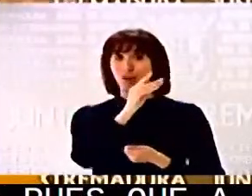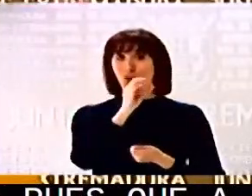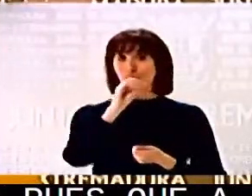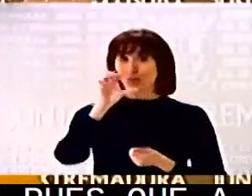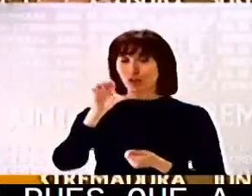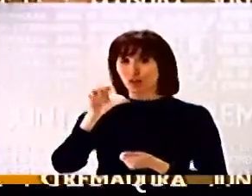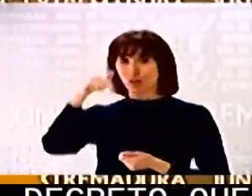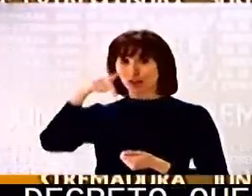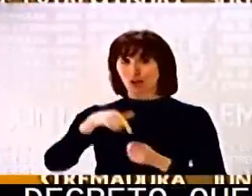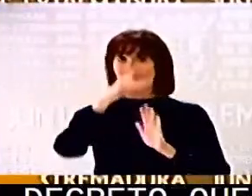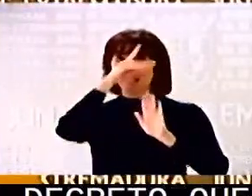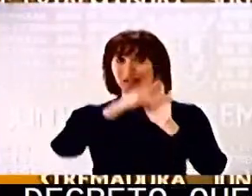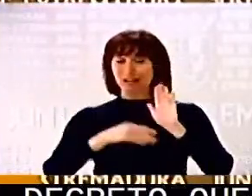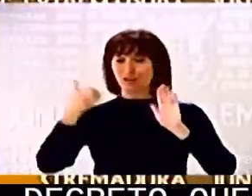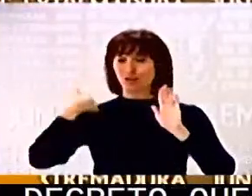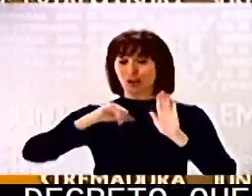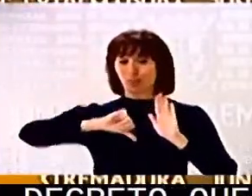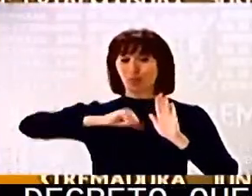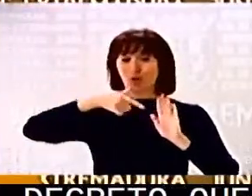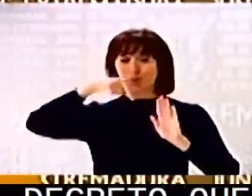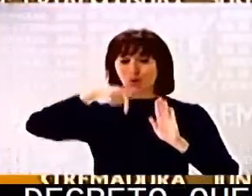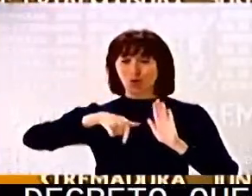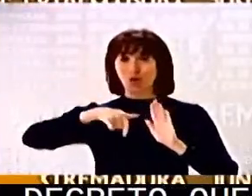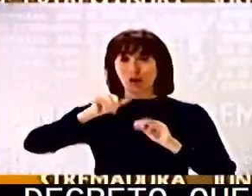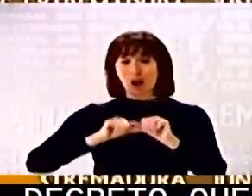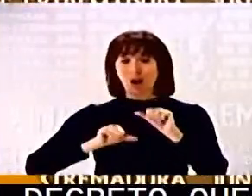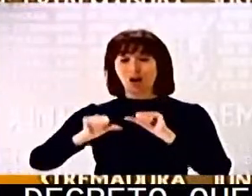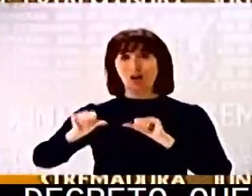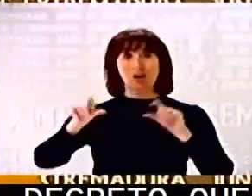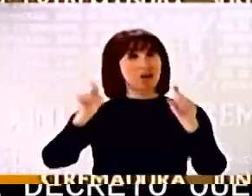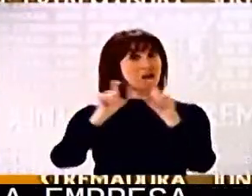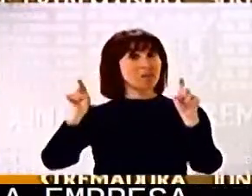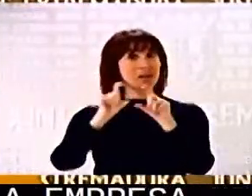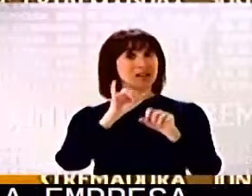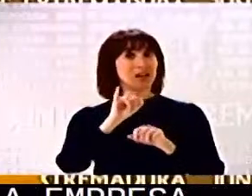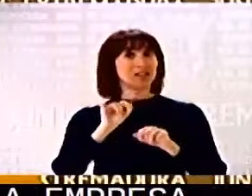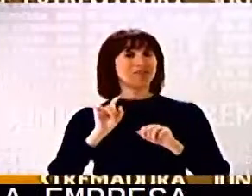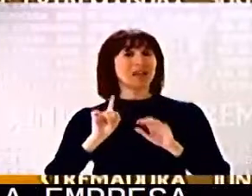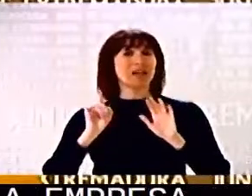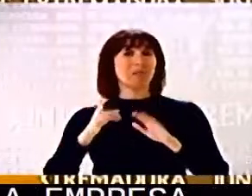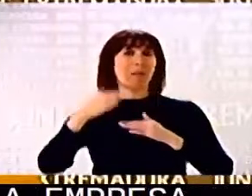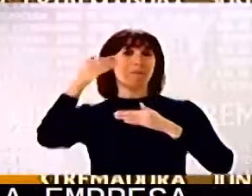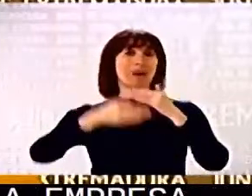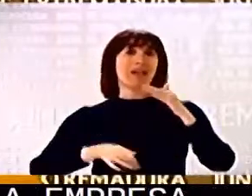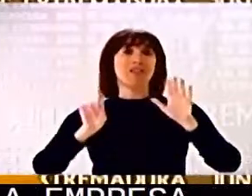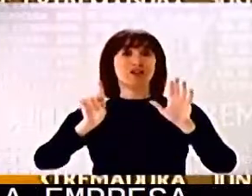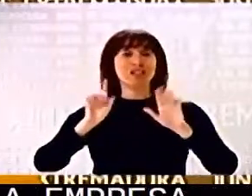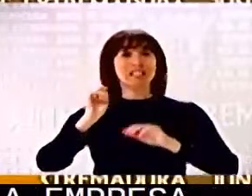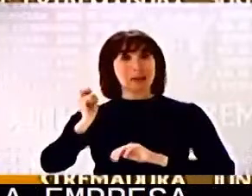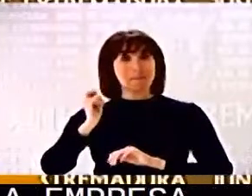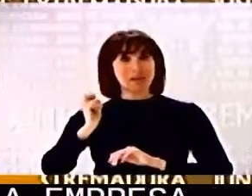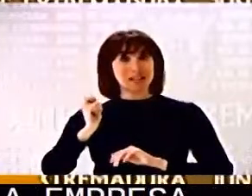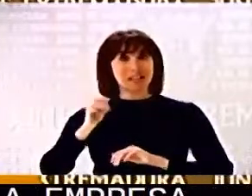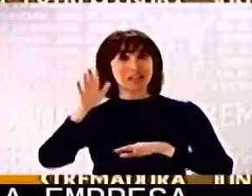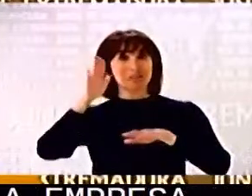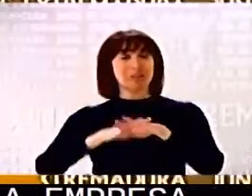decreto que hoy ha aprobado el Consejo de Gobierno, la empresa dispone de 6 meses para presentar los proyectos de infraestructura